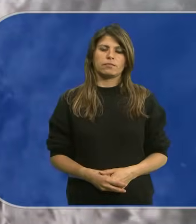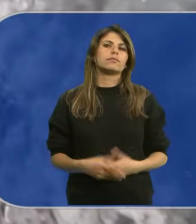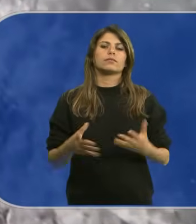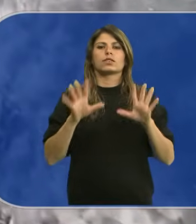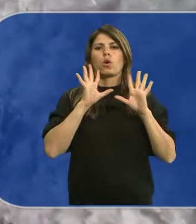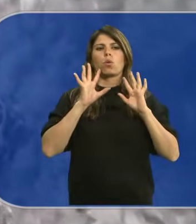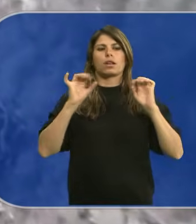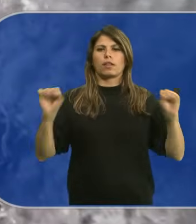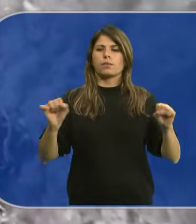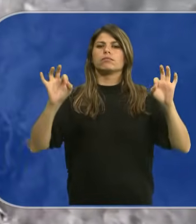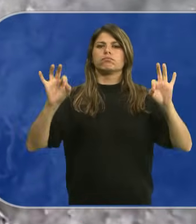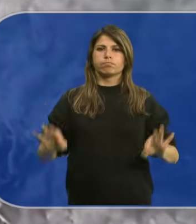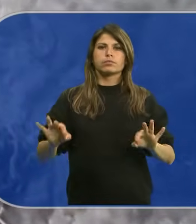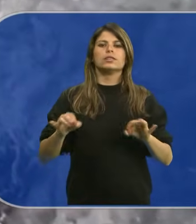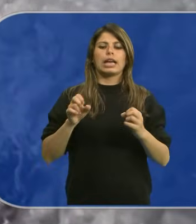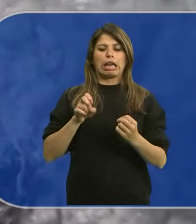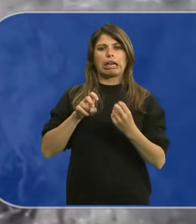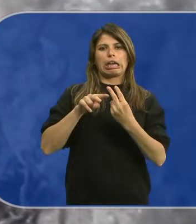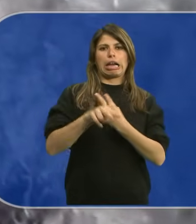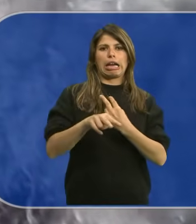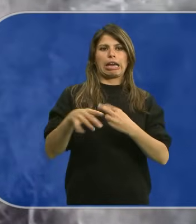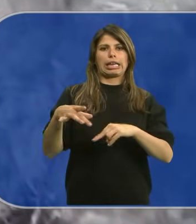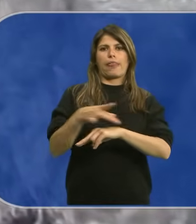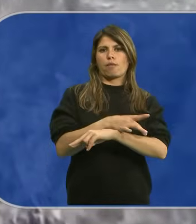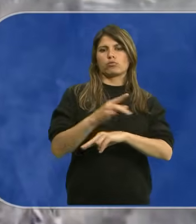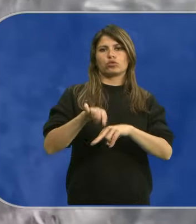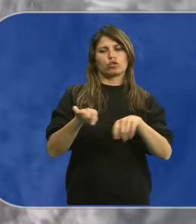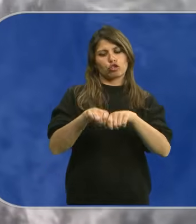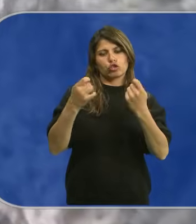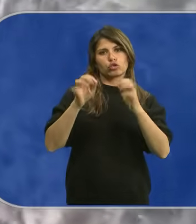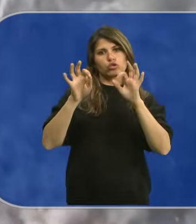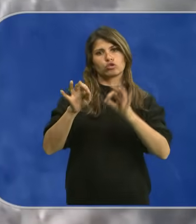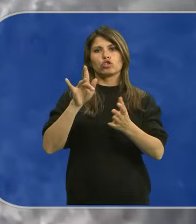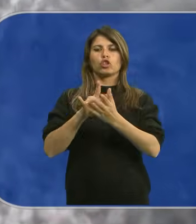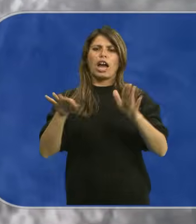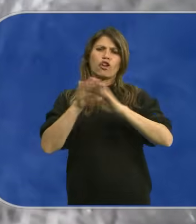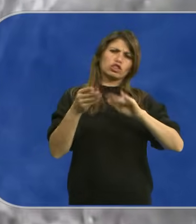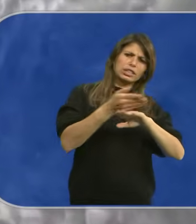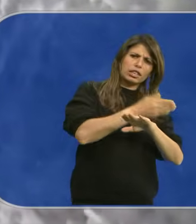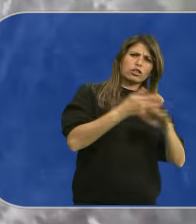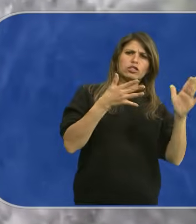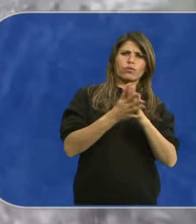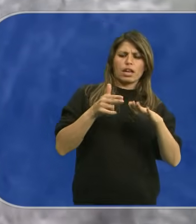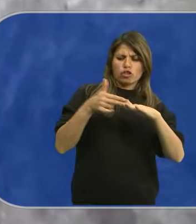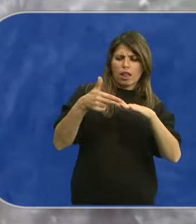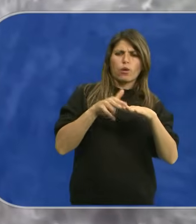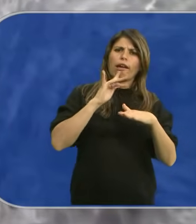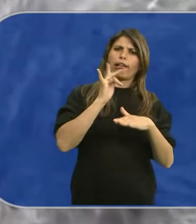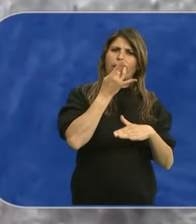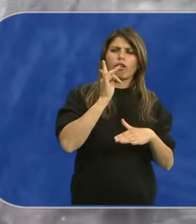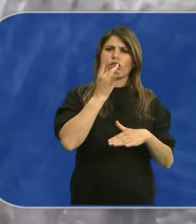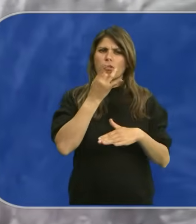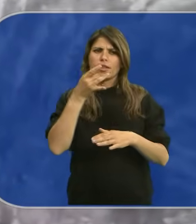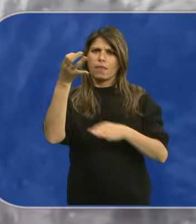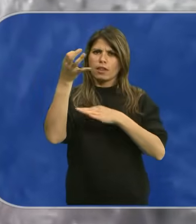La Guardia Civil confirma que la rotura del carril de Adamuz se produjo la noche anterior y apunta a errores en el kit de soldaduras. Según los